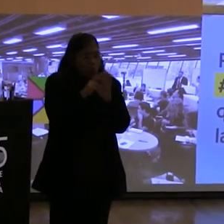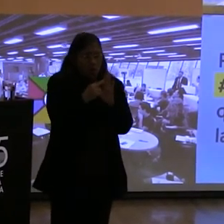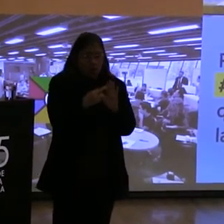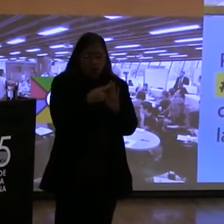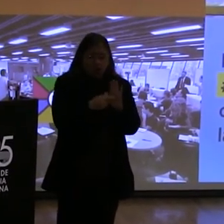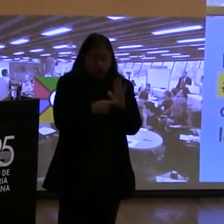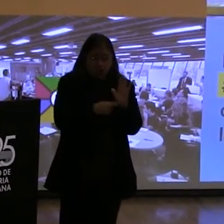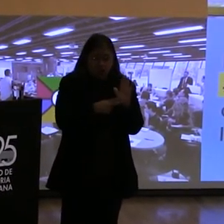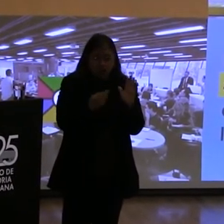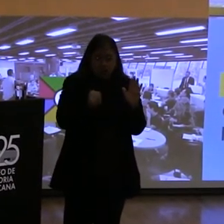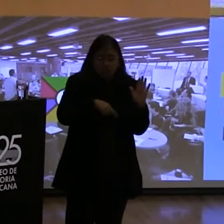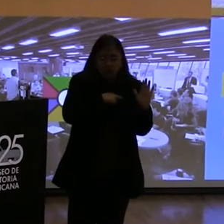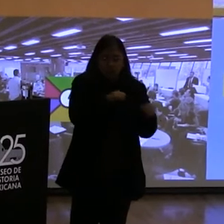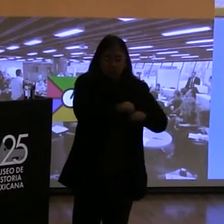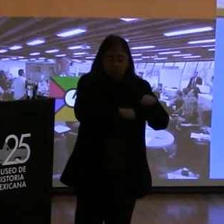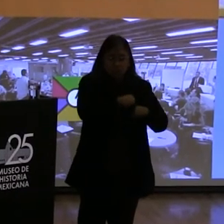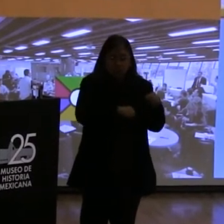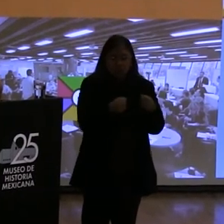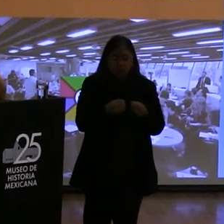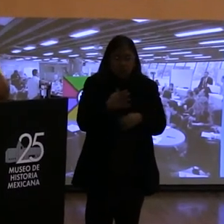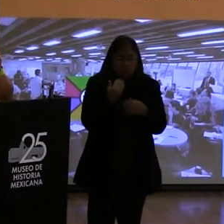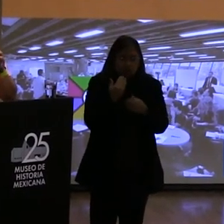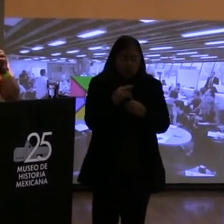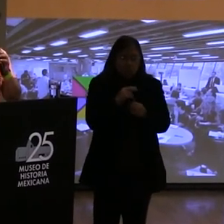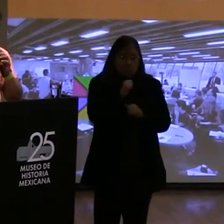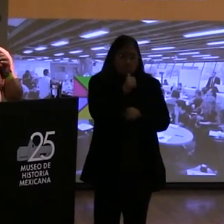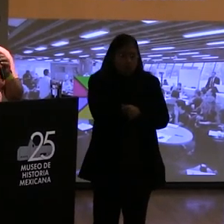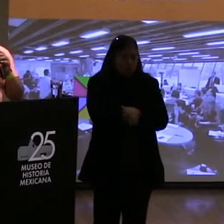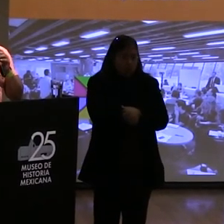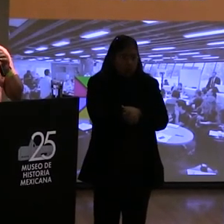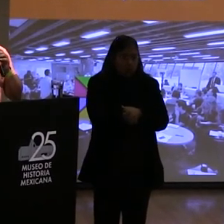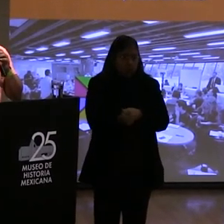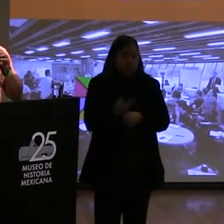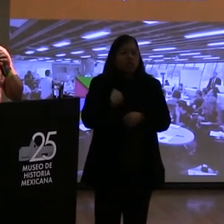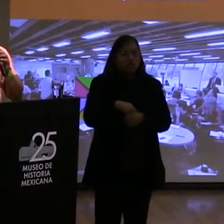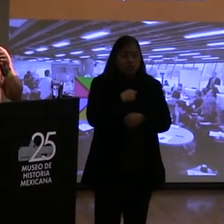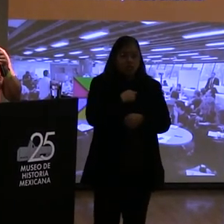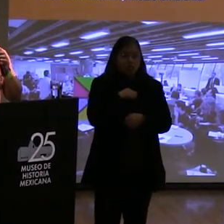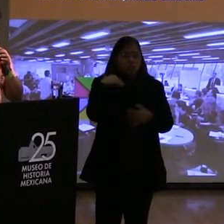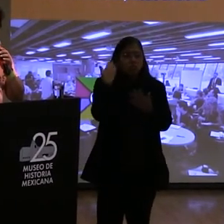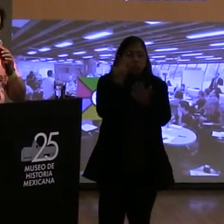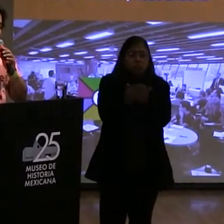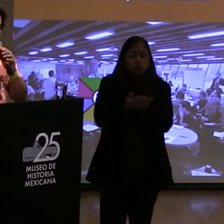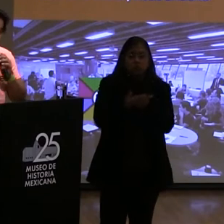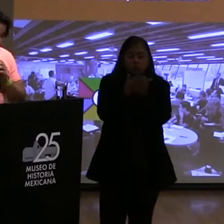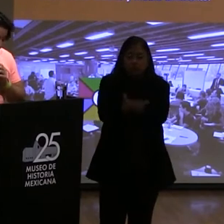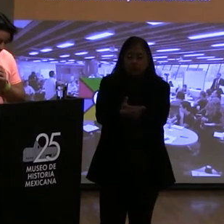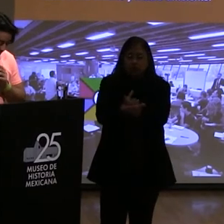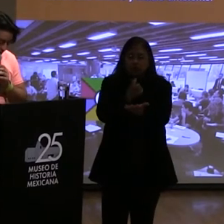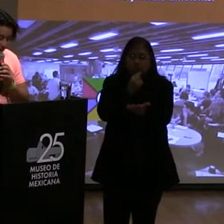poder transitar de una manera clara y en el reglamento hicimos propuestas de modificación del reglamento cuando